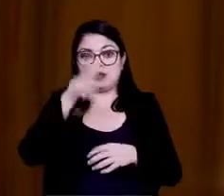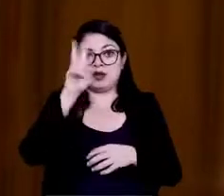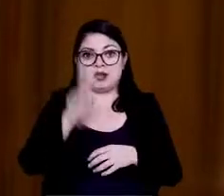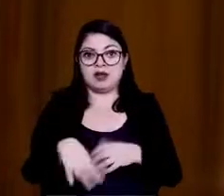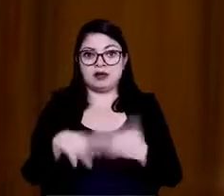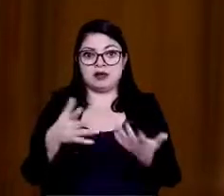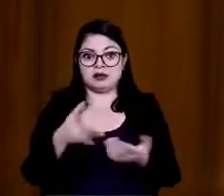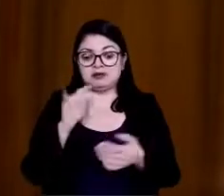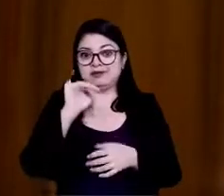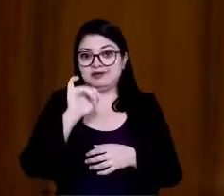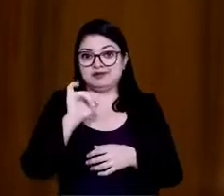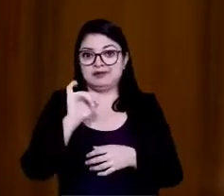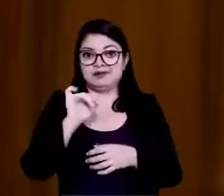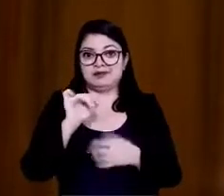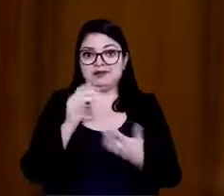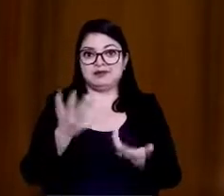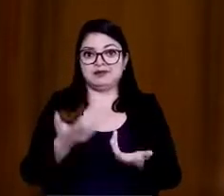que sí,